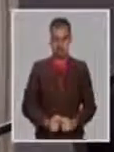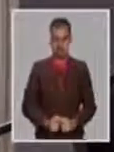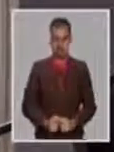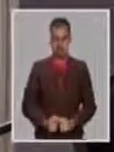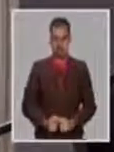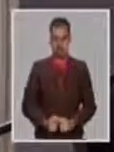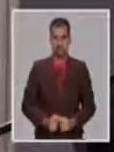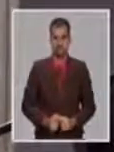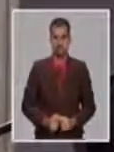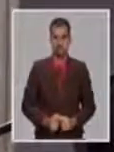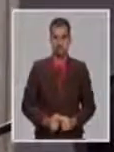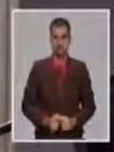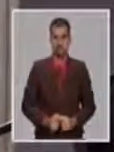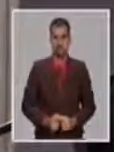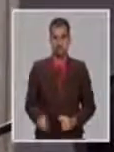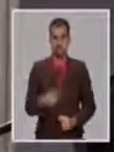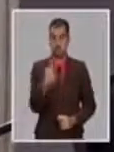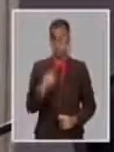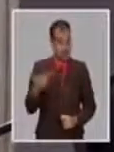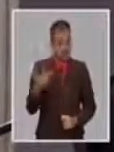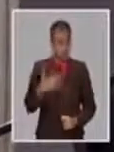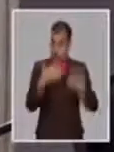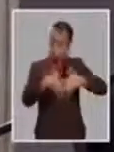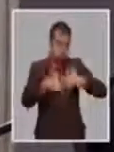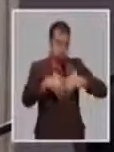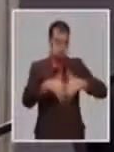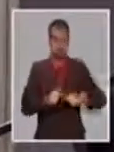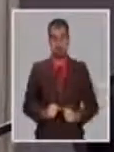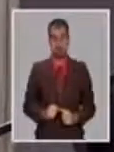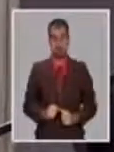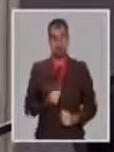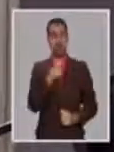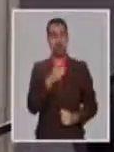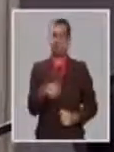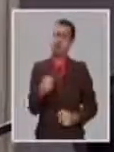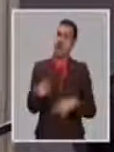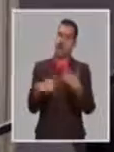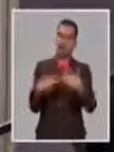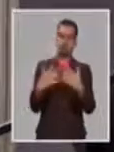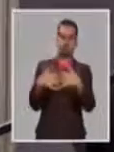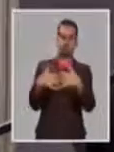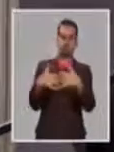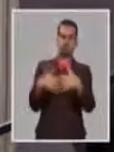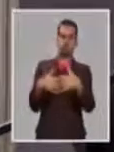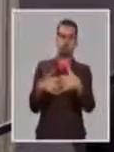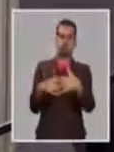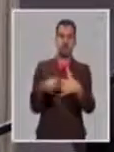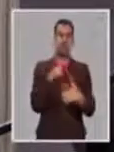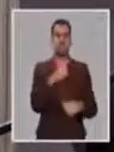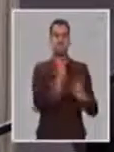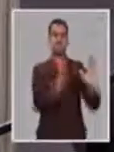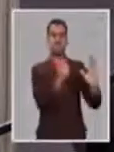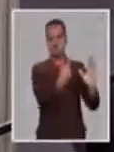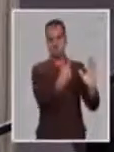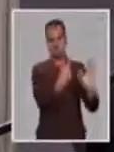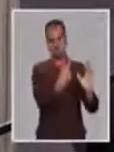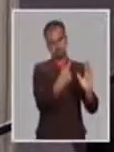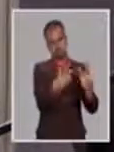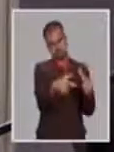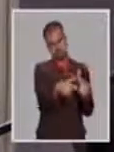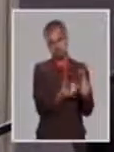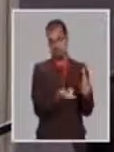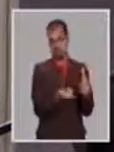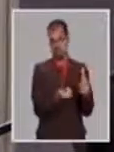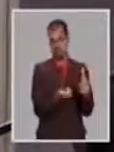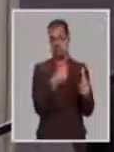Hemos tenido además que escalar los procesos productivos. No es igual hacer el número de dosis que usted necesita para un fase 1 que hacer ya el nivel